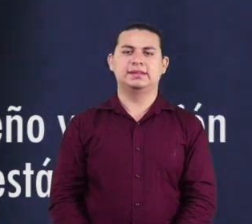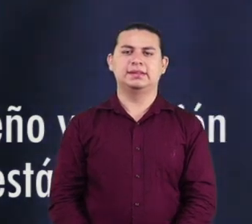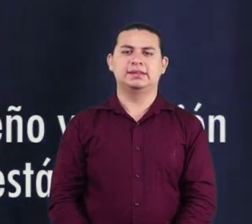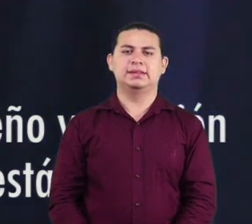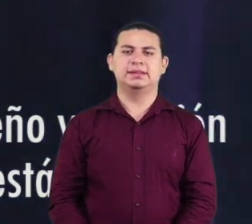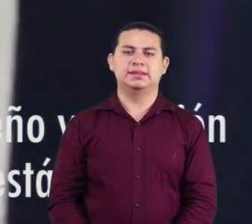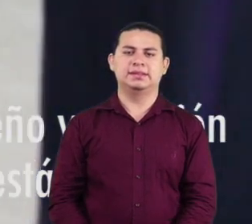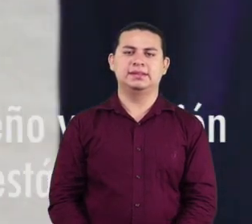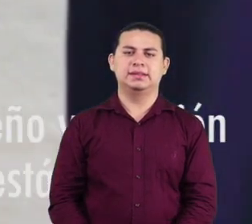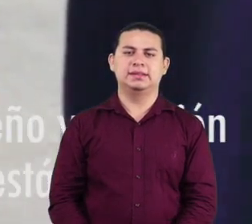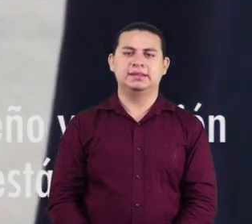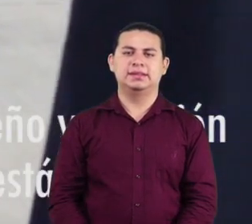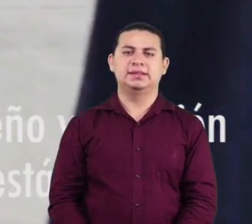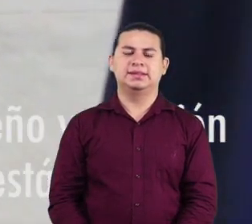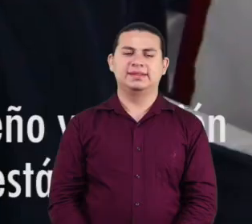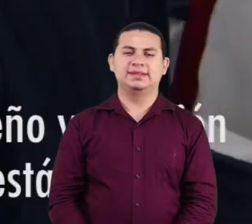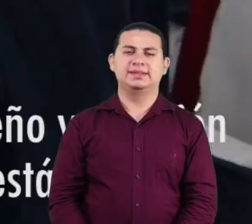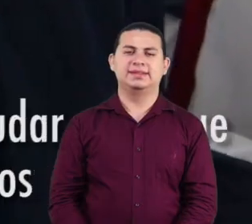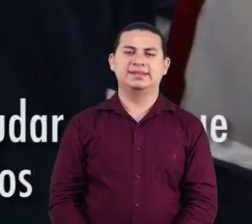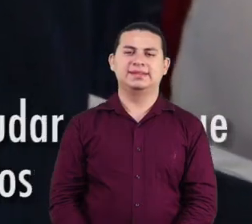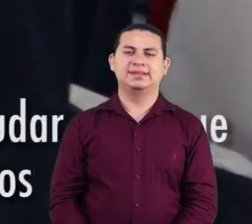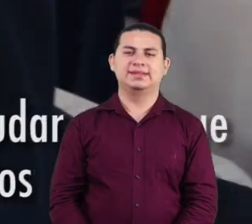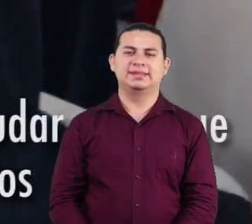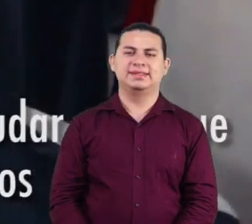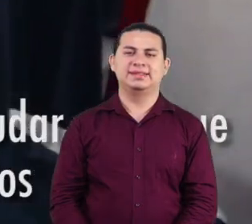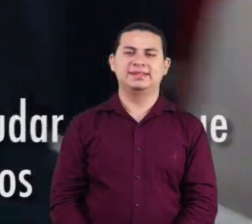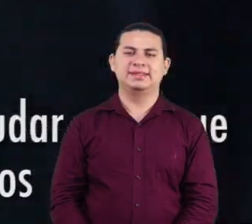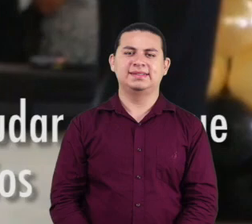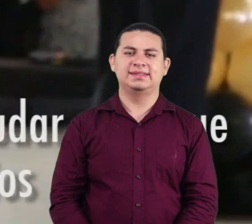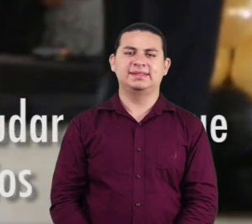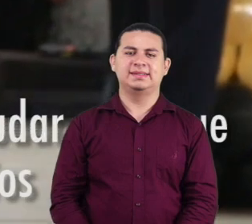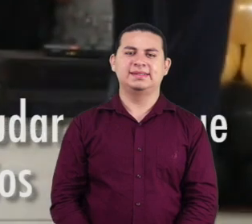ña, tanzinu, tayura.